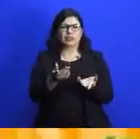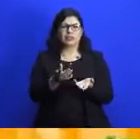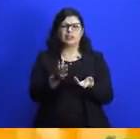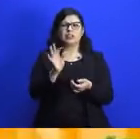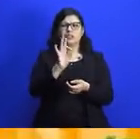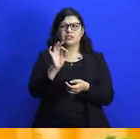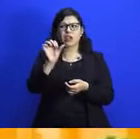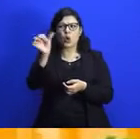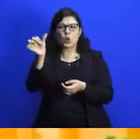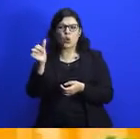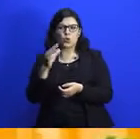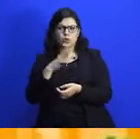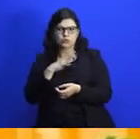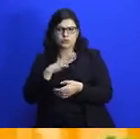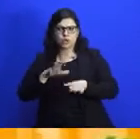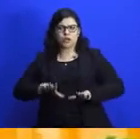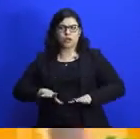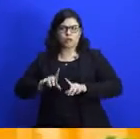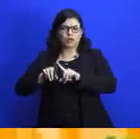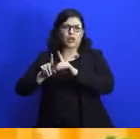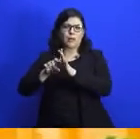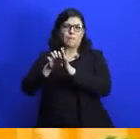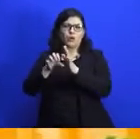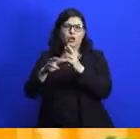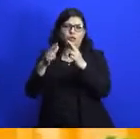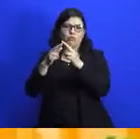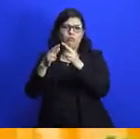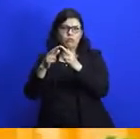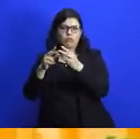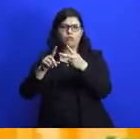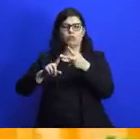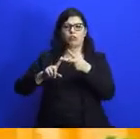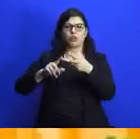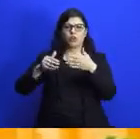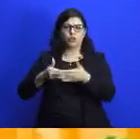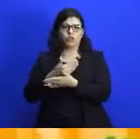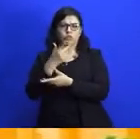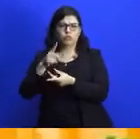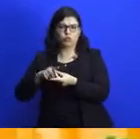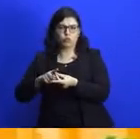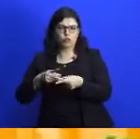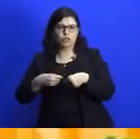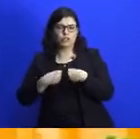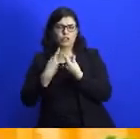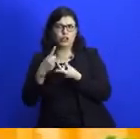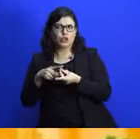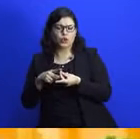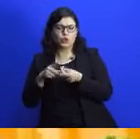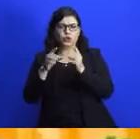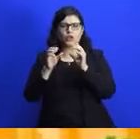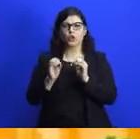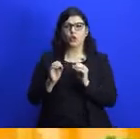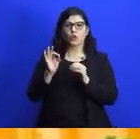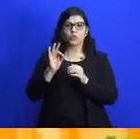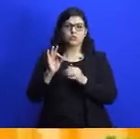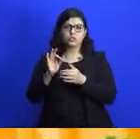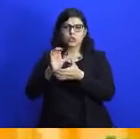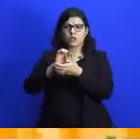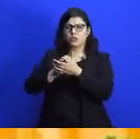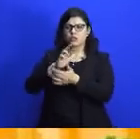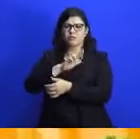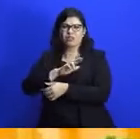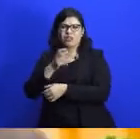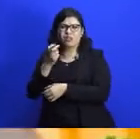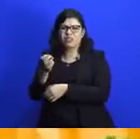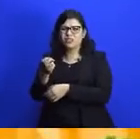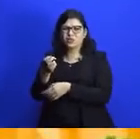en otras diferencias que también tenemos, como la religión, la nacionalidad, puede incluso ser el estado civil, de las cuales no